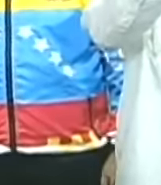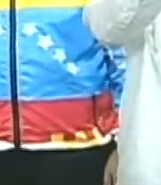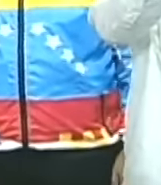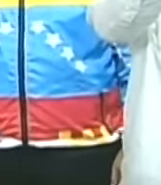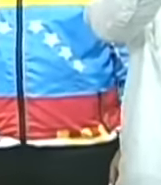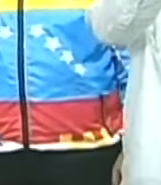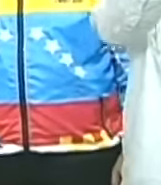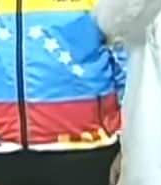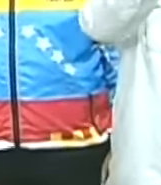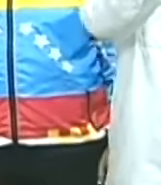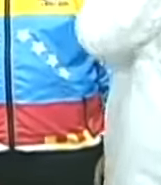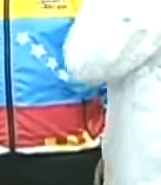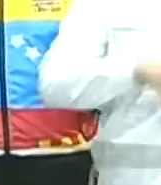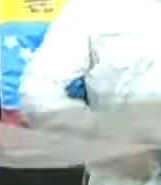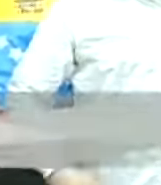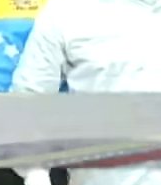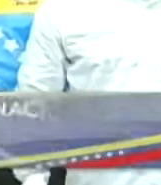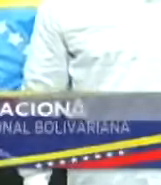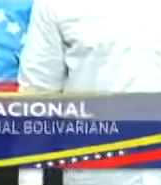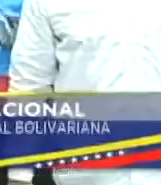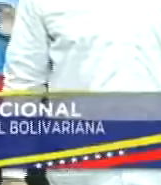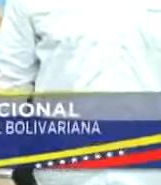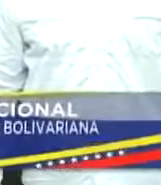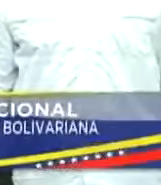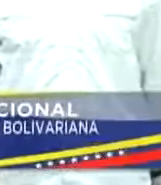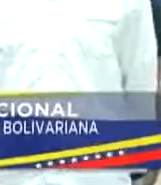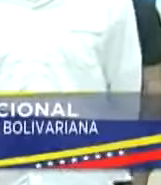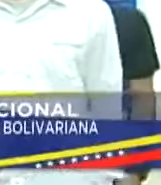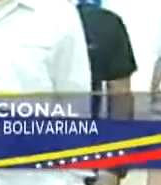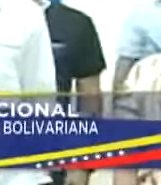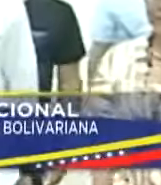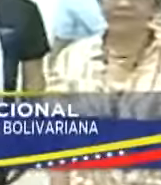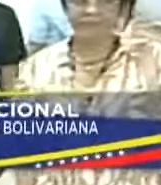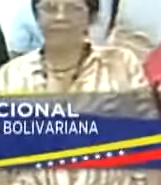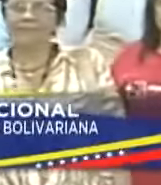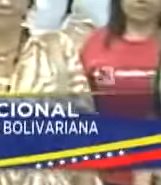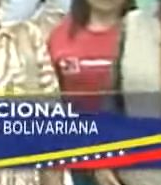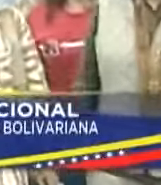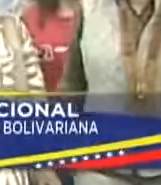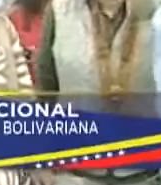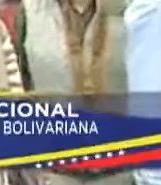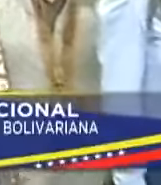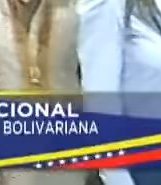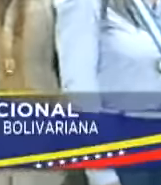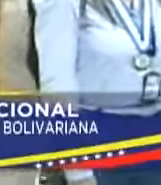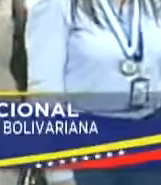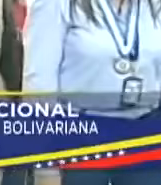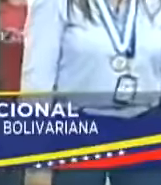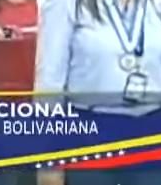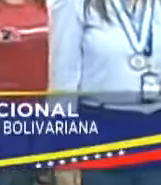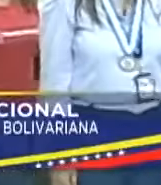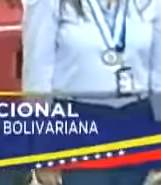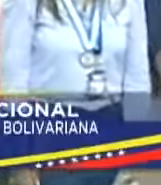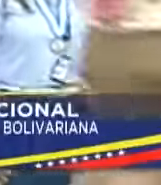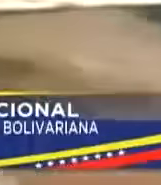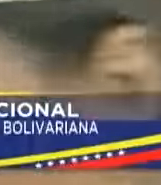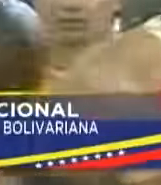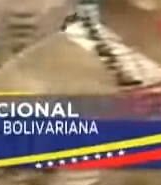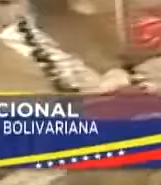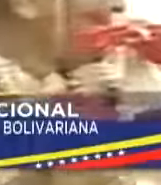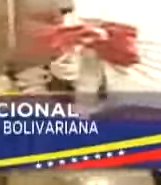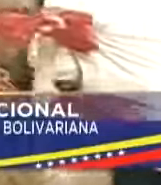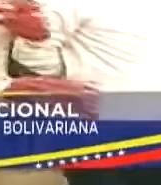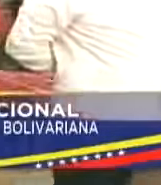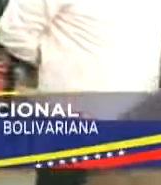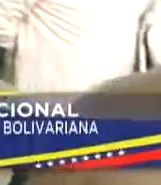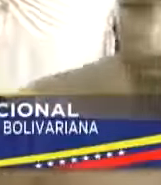Ahora cuenta con una capacidad y una matrícula de 500 estudiantes en pro de garantizar la educación superior